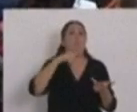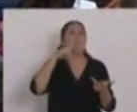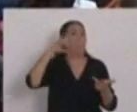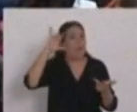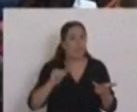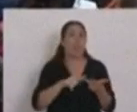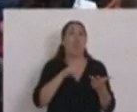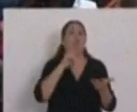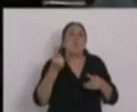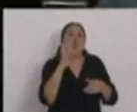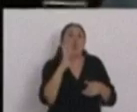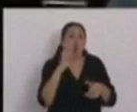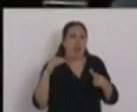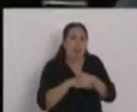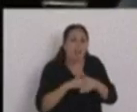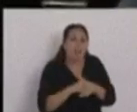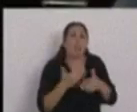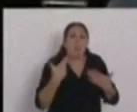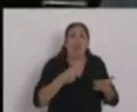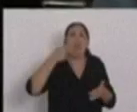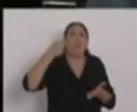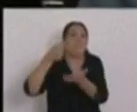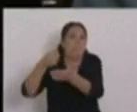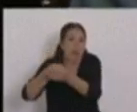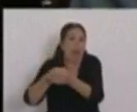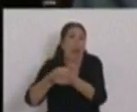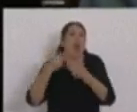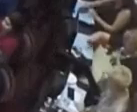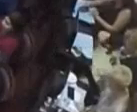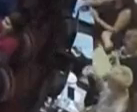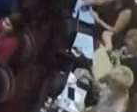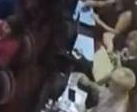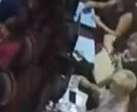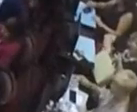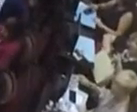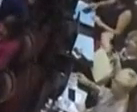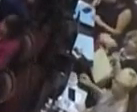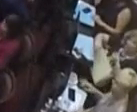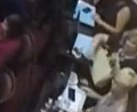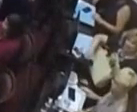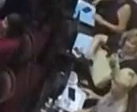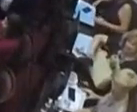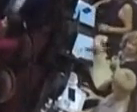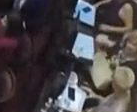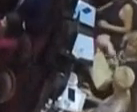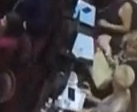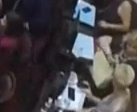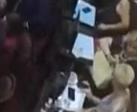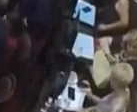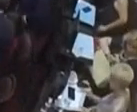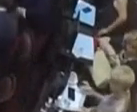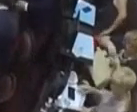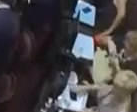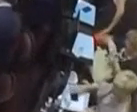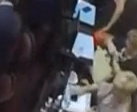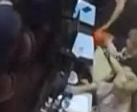44 mil 500 millones de dólares argentina se comprometió con el fmi a que el déficit fiscal disminuya